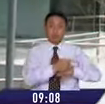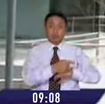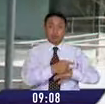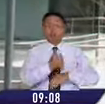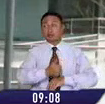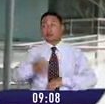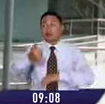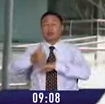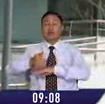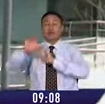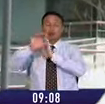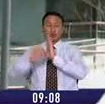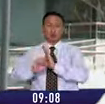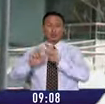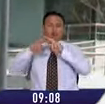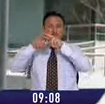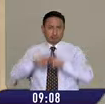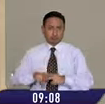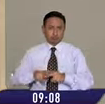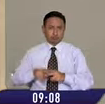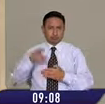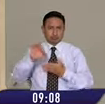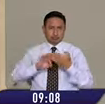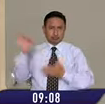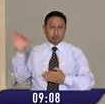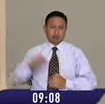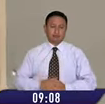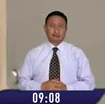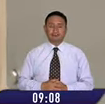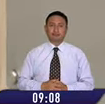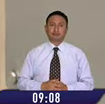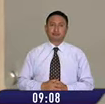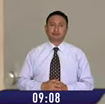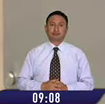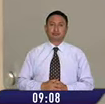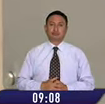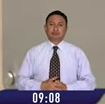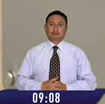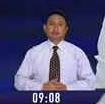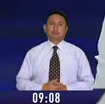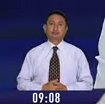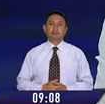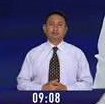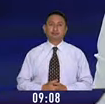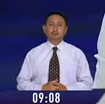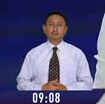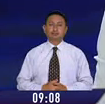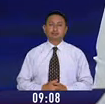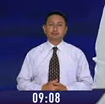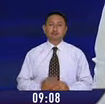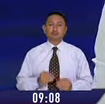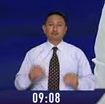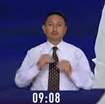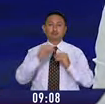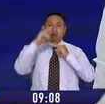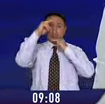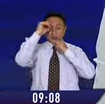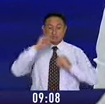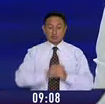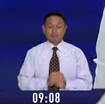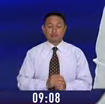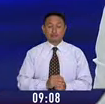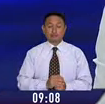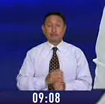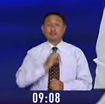tendrá que ser revisado por la Corte Constitucional. Informó Marilyn Jaramillo. Más noticias. El Consejo